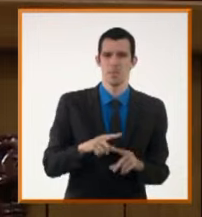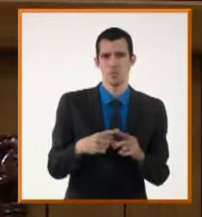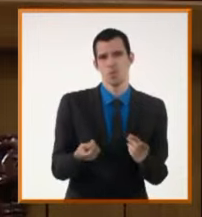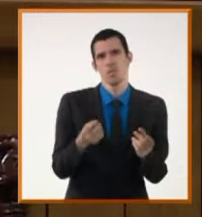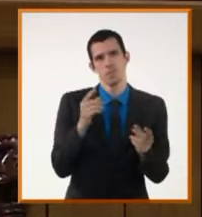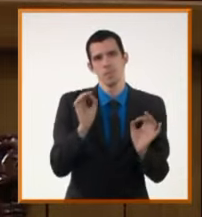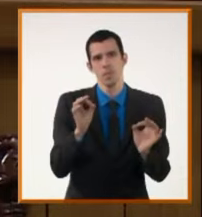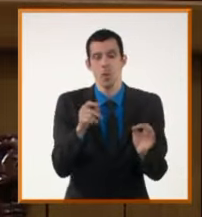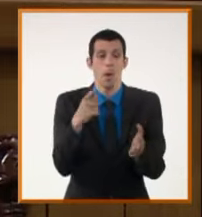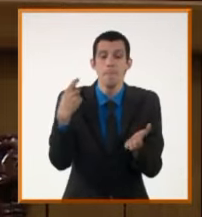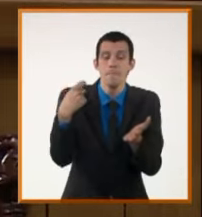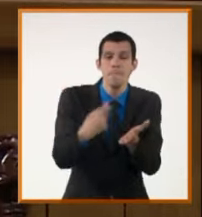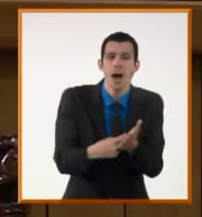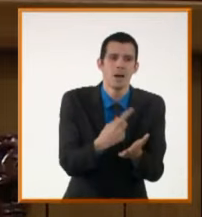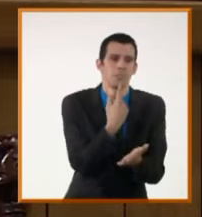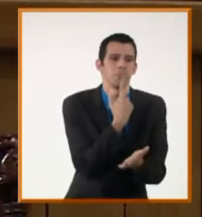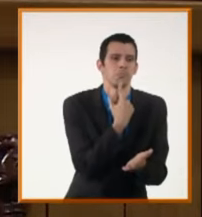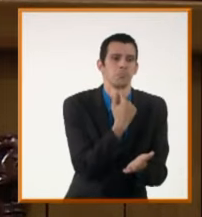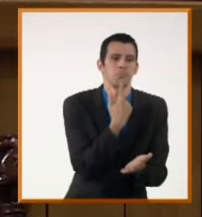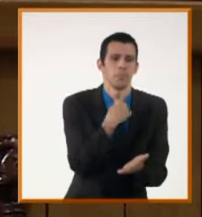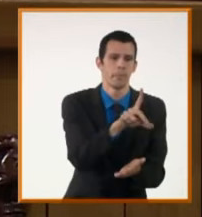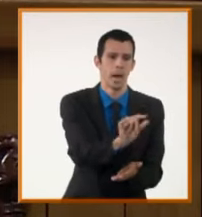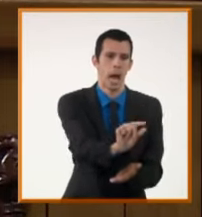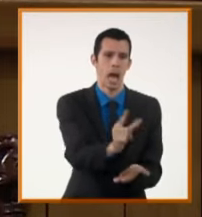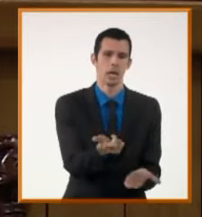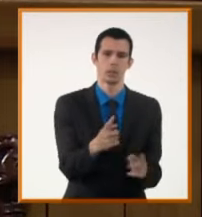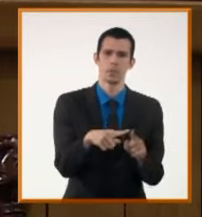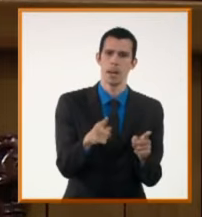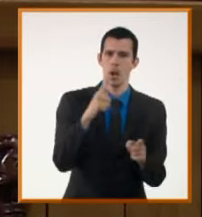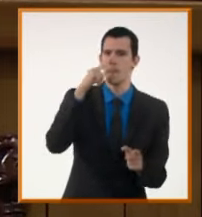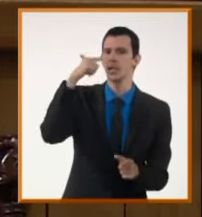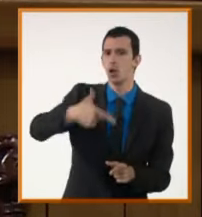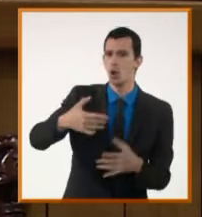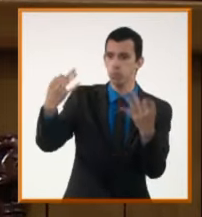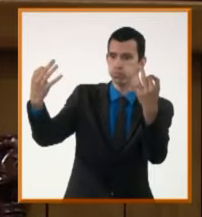esos sectores que tendremos que proteger.